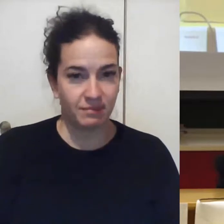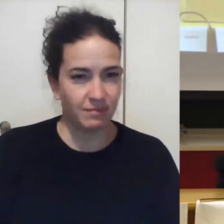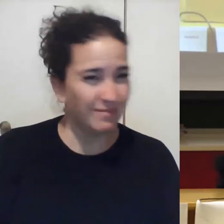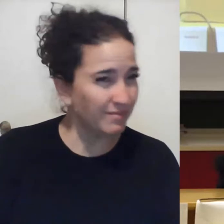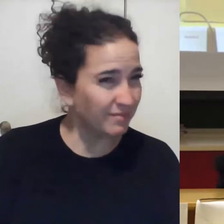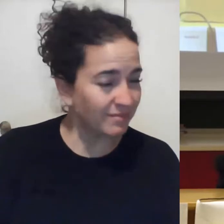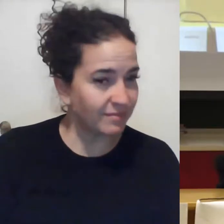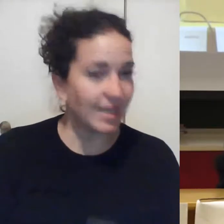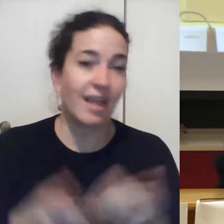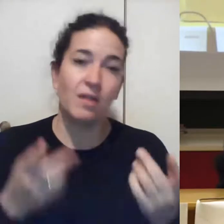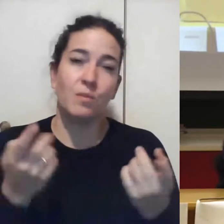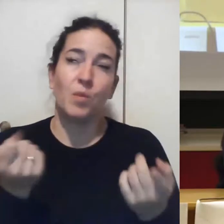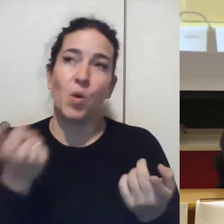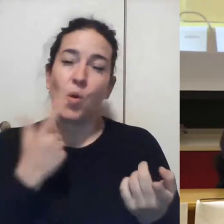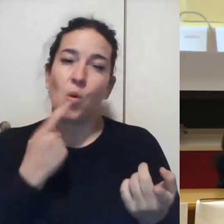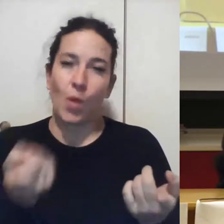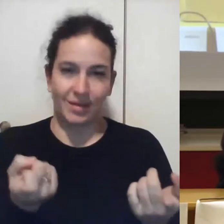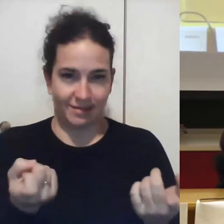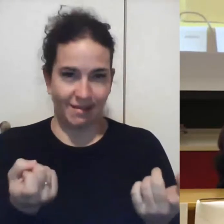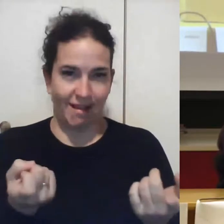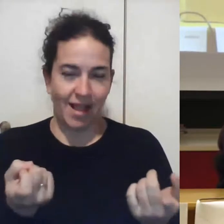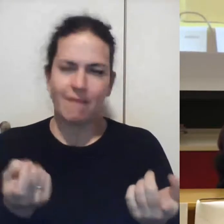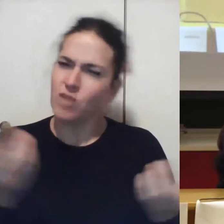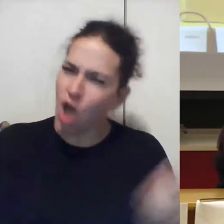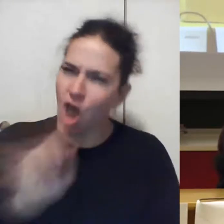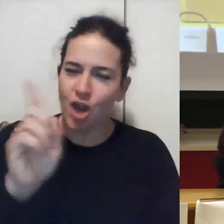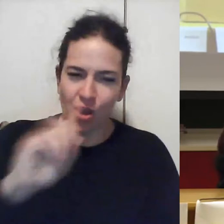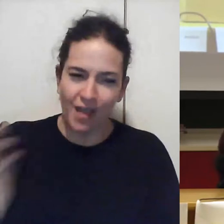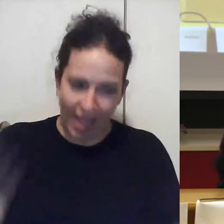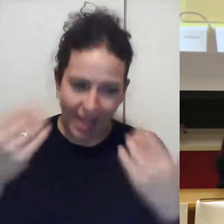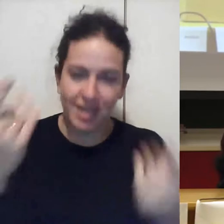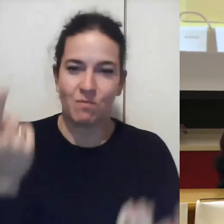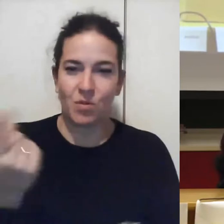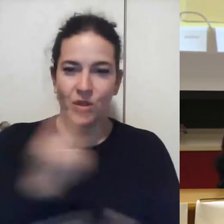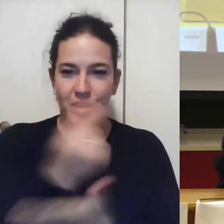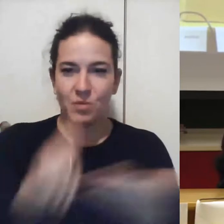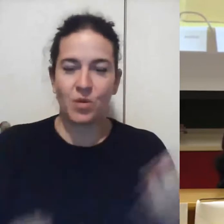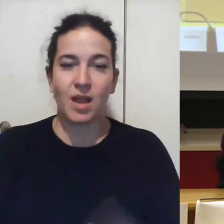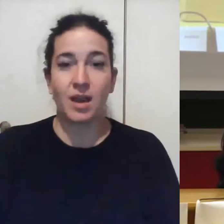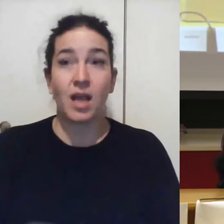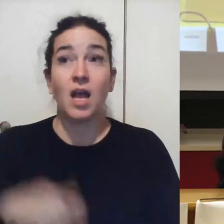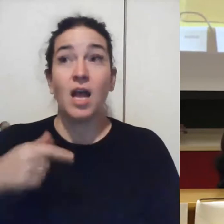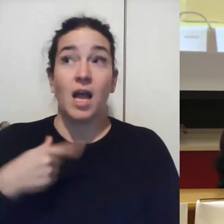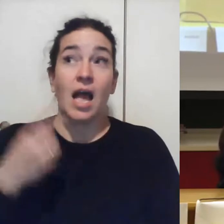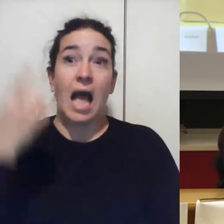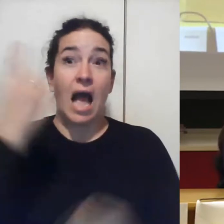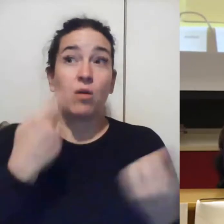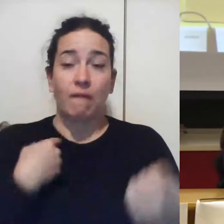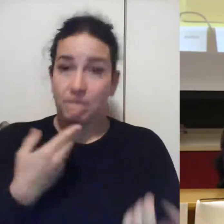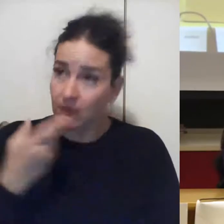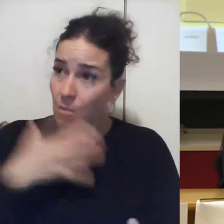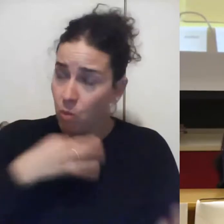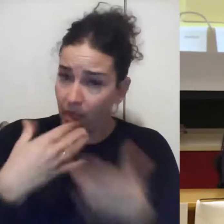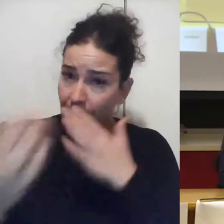cuesta un poco esa resistencia. Es cierto que como les dimos la opción de poderlo hacer a mano, y hubo algunos que lo hicieron